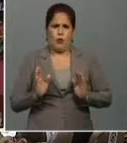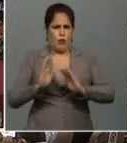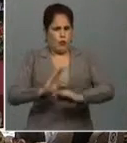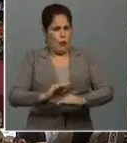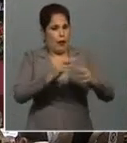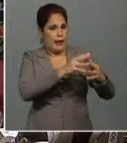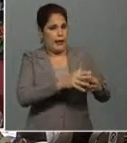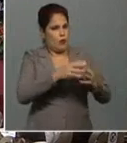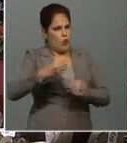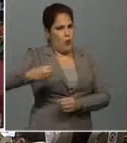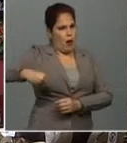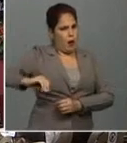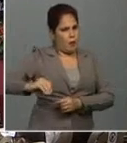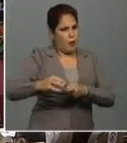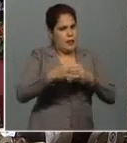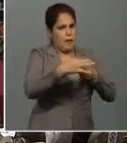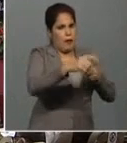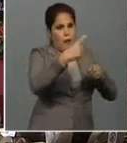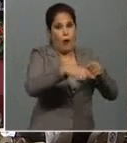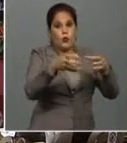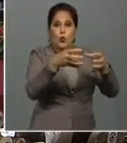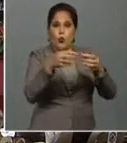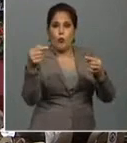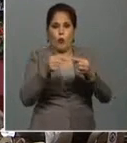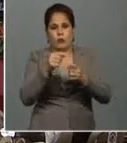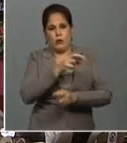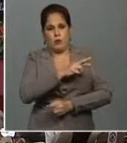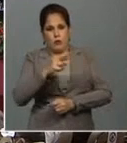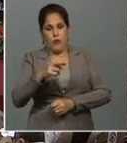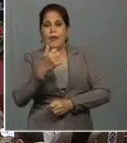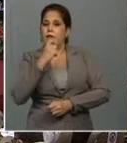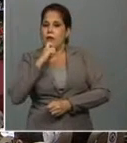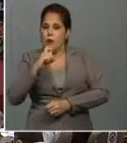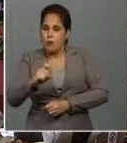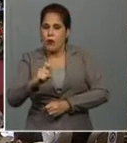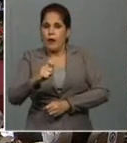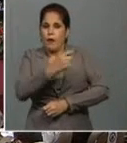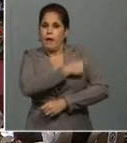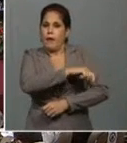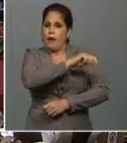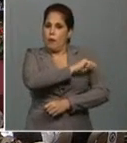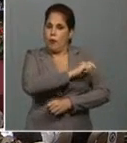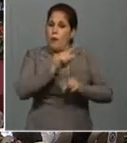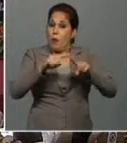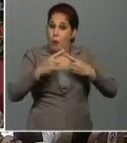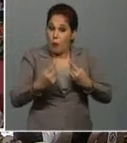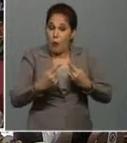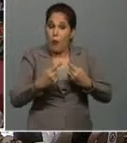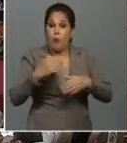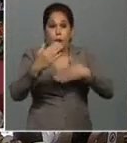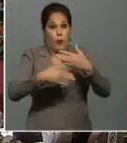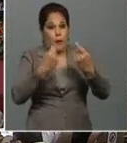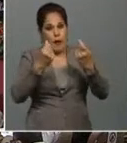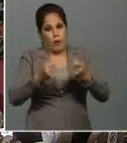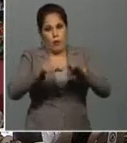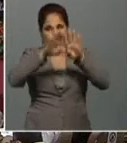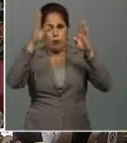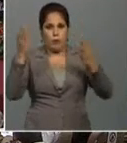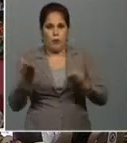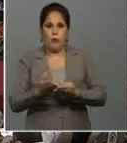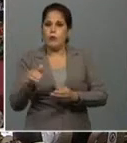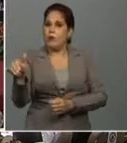incuestionable de las dificultades que enfrenta nuestra población como consecuencia del efecto combinado de la crisis económica global